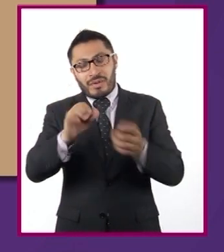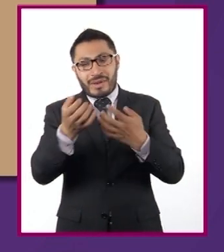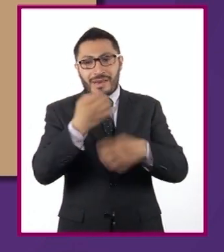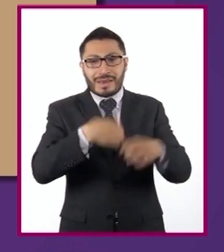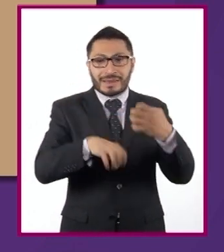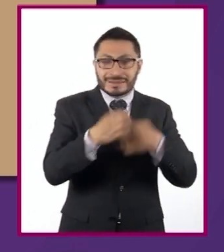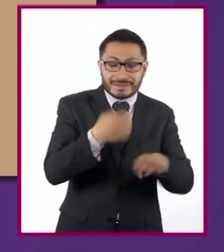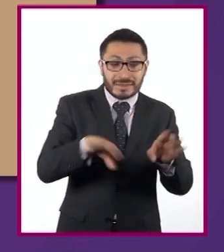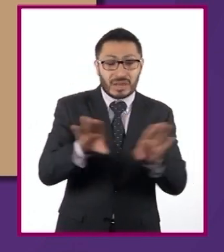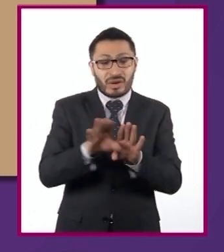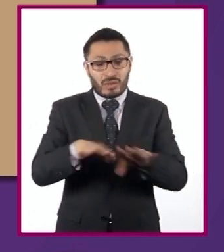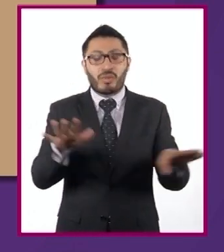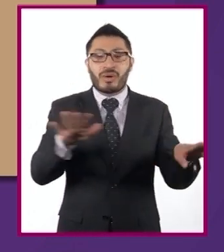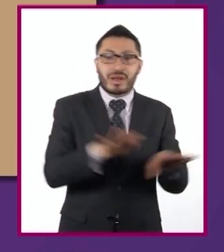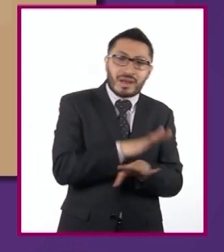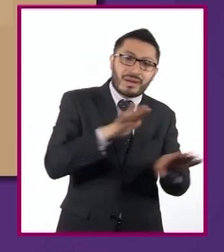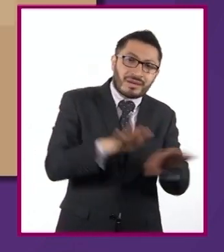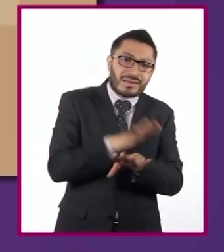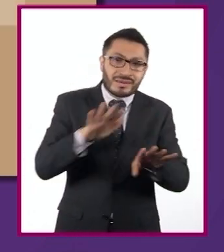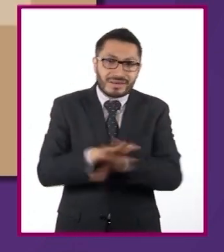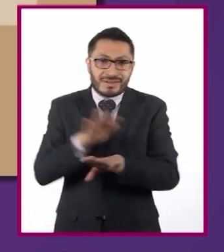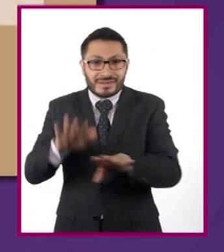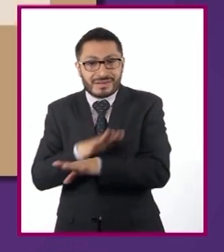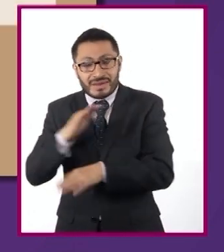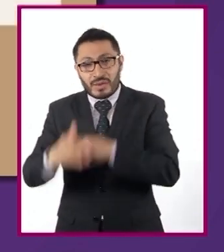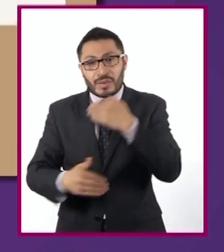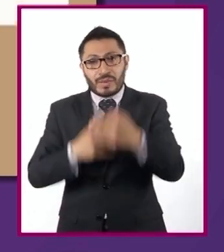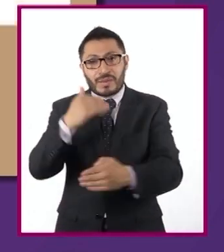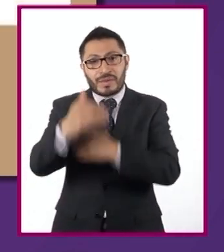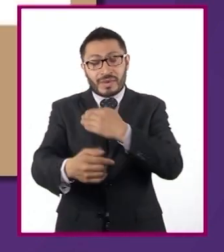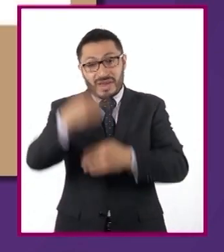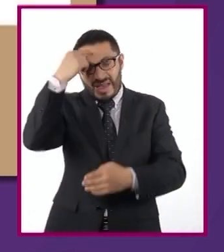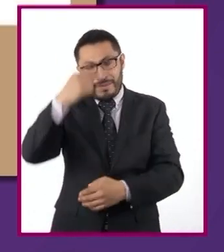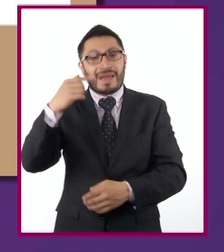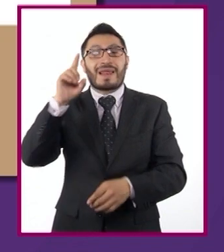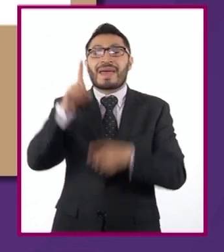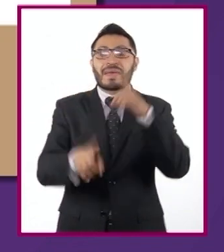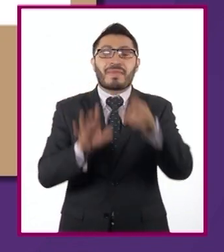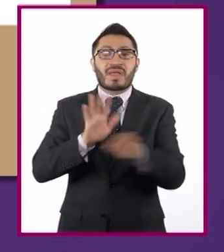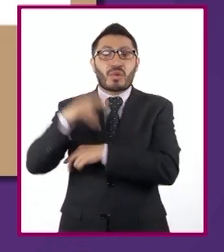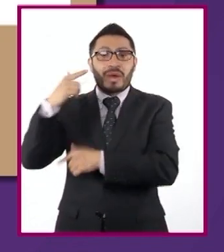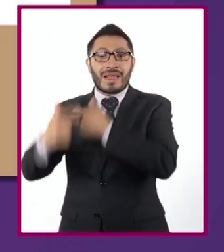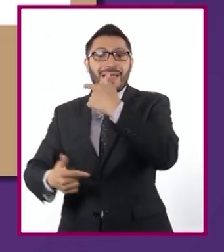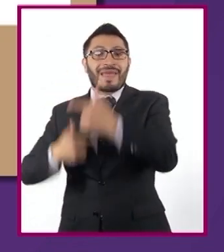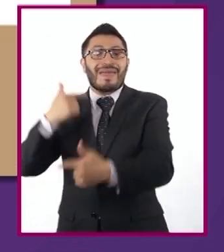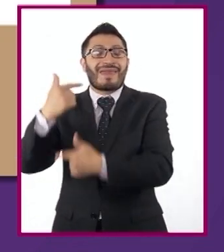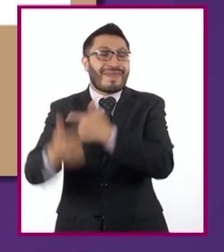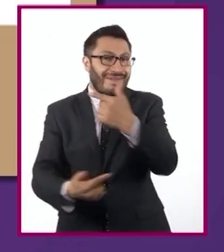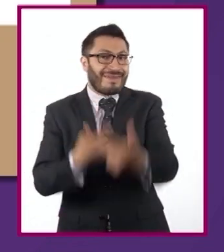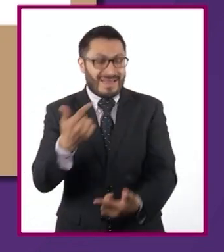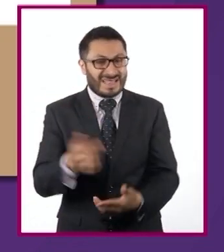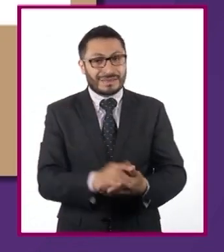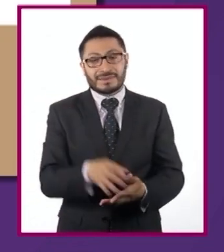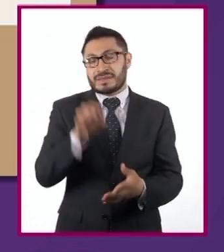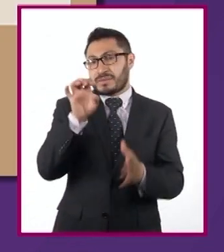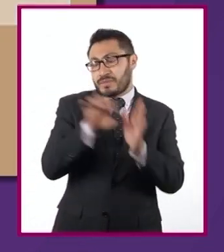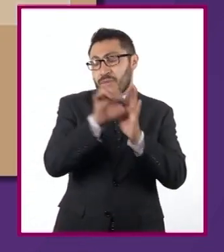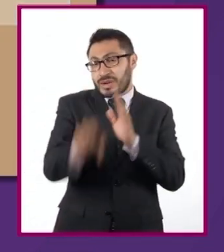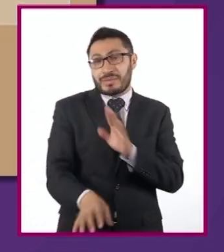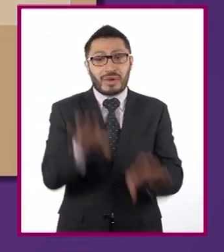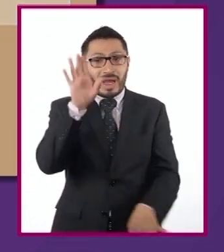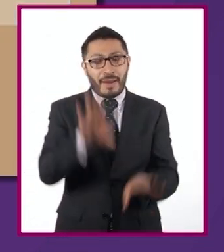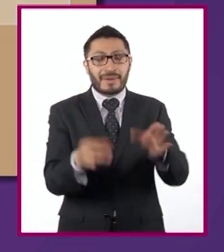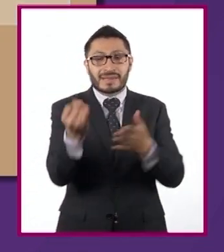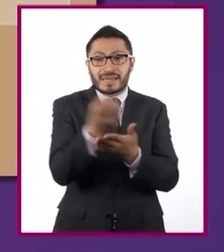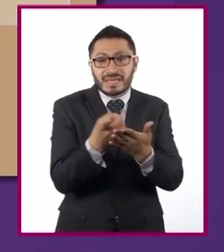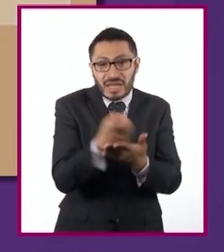evolucionar constantemente para adaptarse a cada generación en turno. Es decir, en ocasiones usarán dibujos